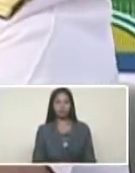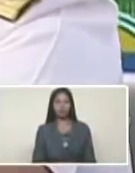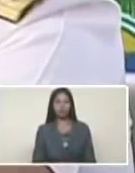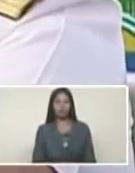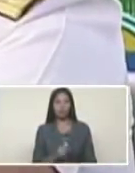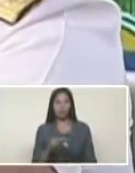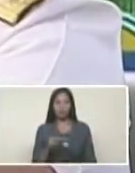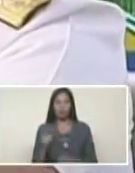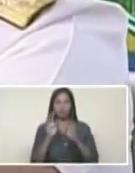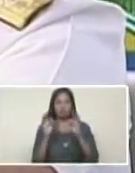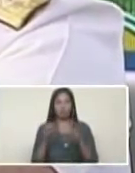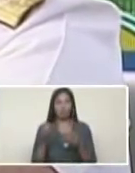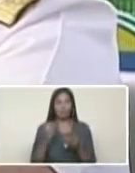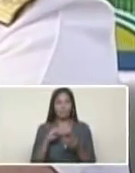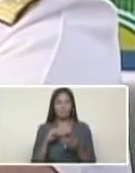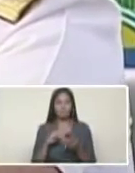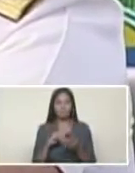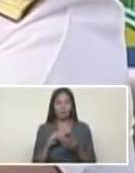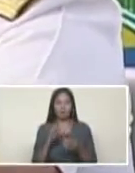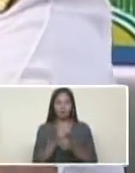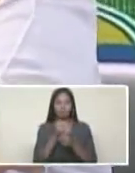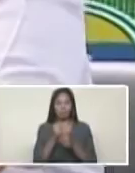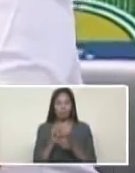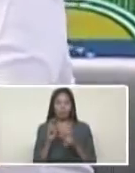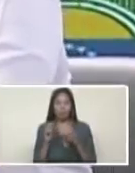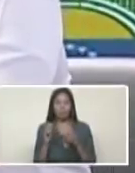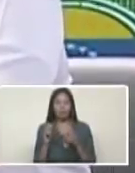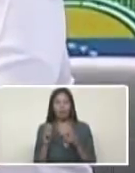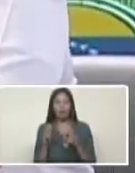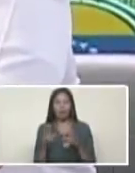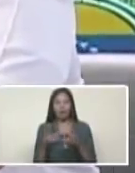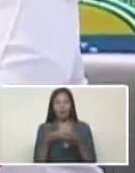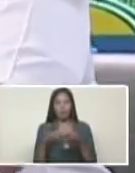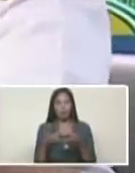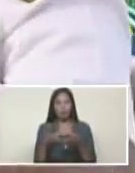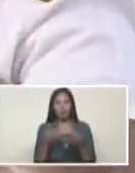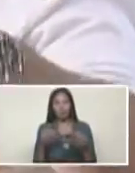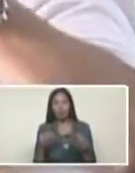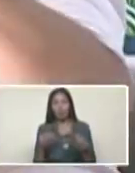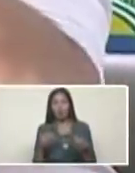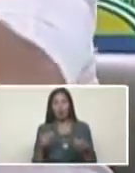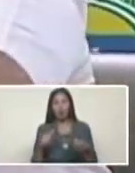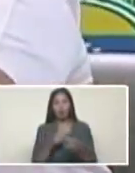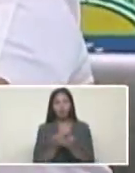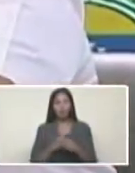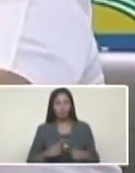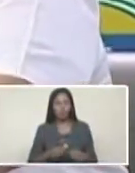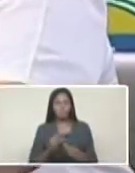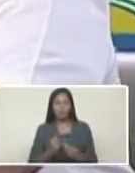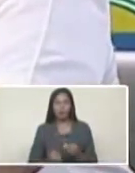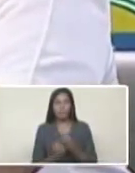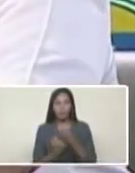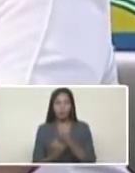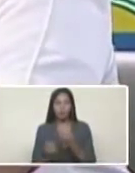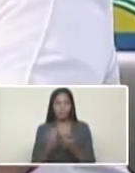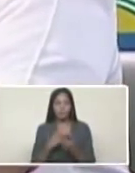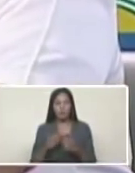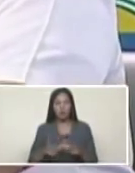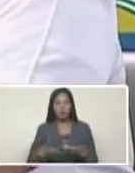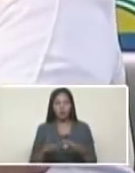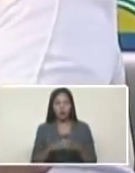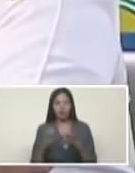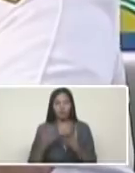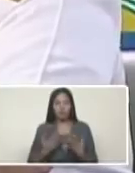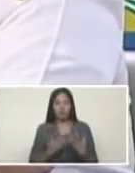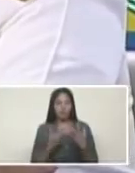más eficiente y amarrar todo esto al nuevo concepto de despliegue estratégico de la Fuerza Armada, de mayor sostenibilidad en el campo de batalla, en distintos